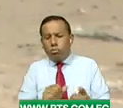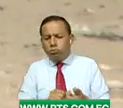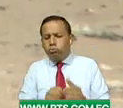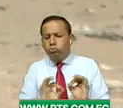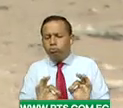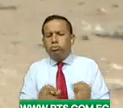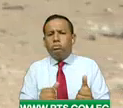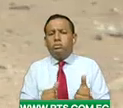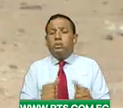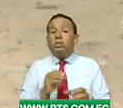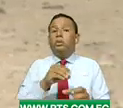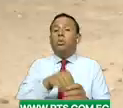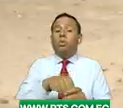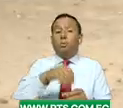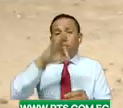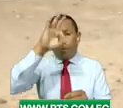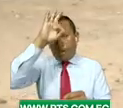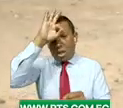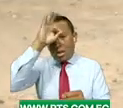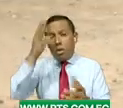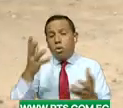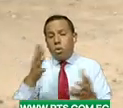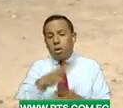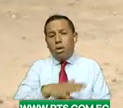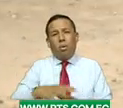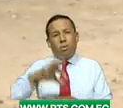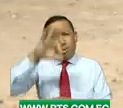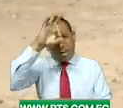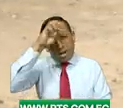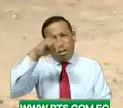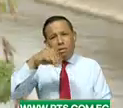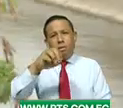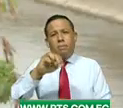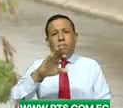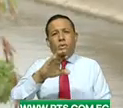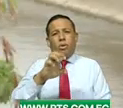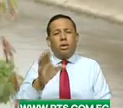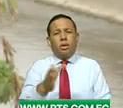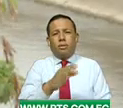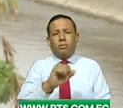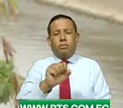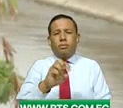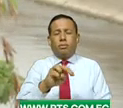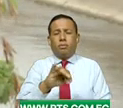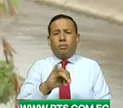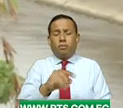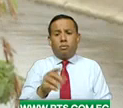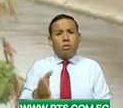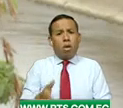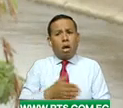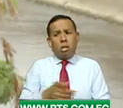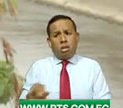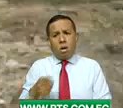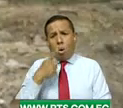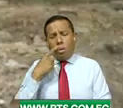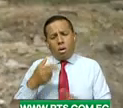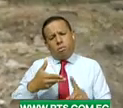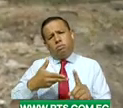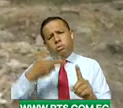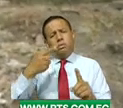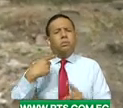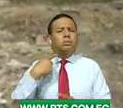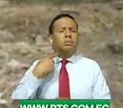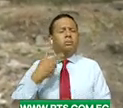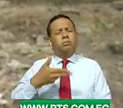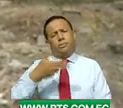ciudadano fue hospitalizado y se encuentra en el sanatorio Monte Sinaí, donde lucha por su vida. Ante el disparo que recibió en su cuello, se presume que